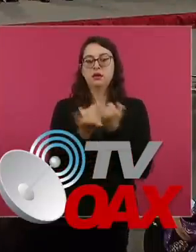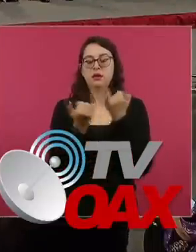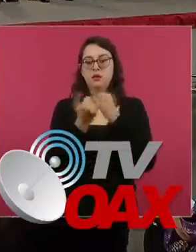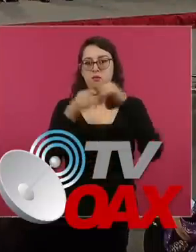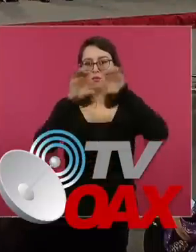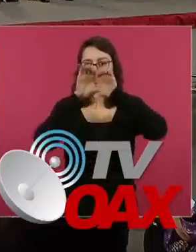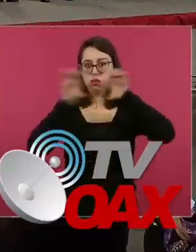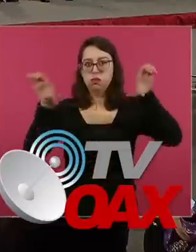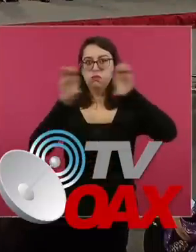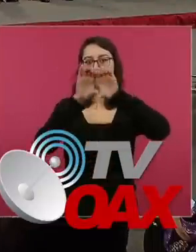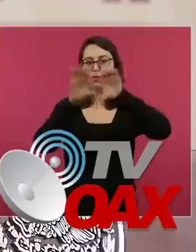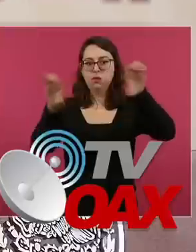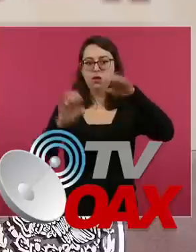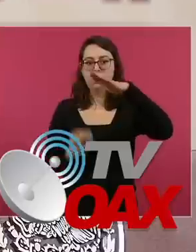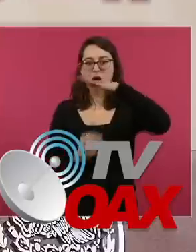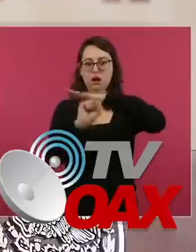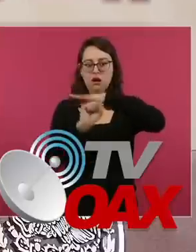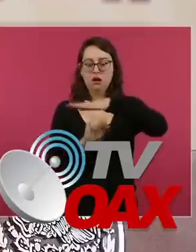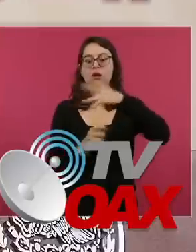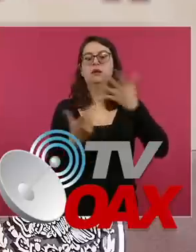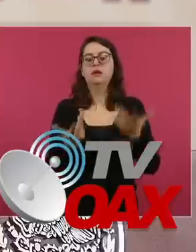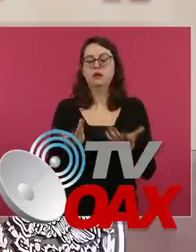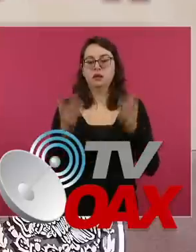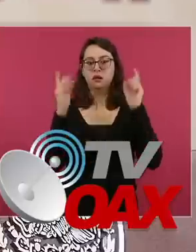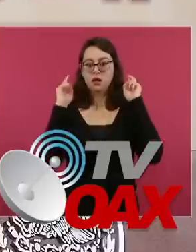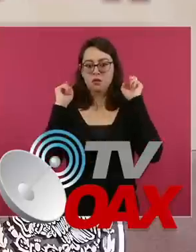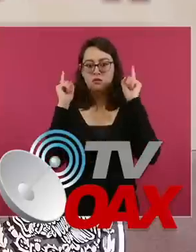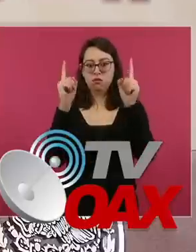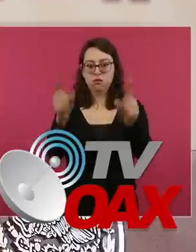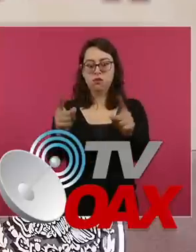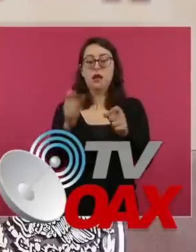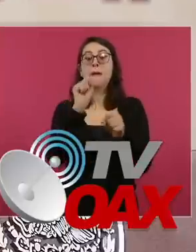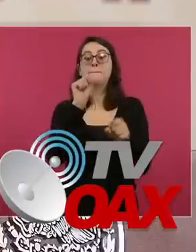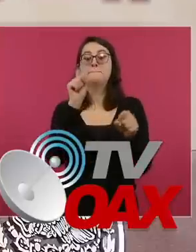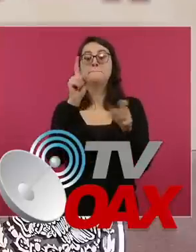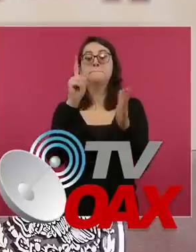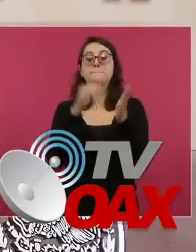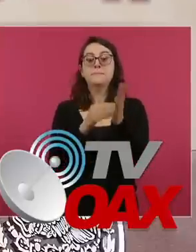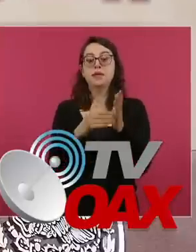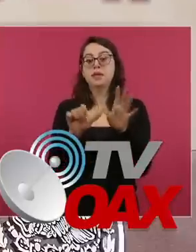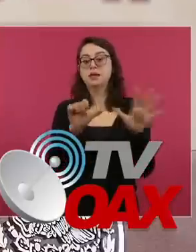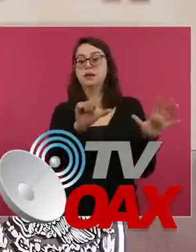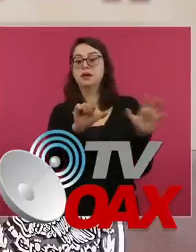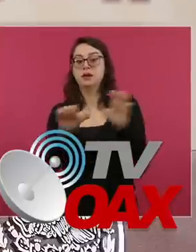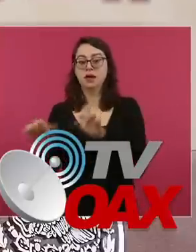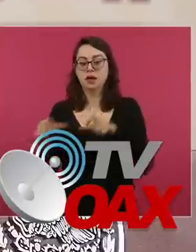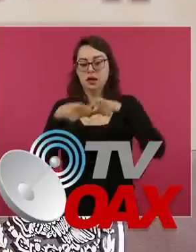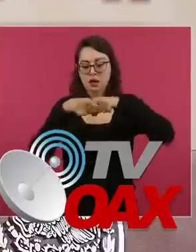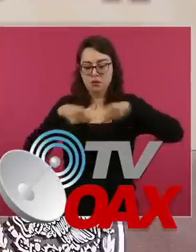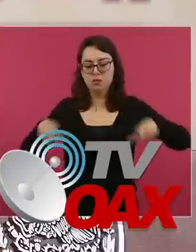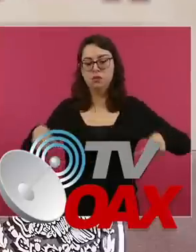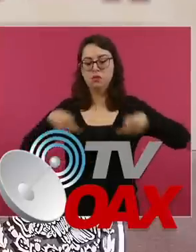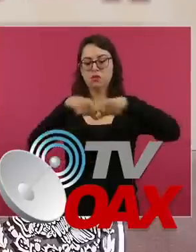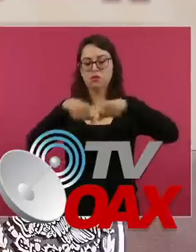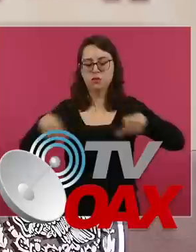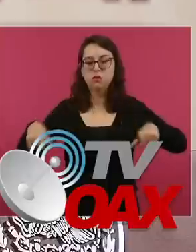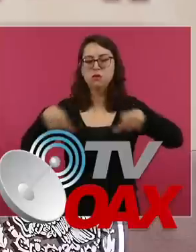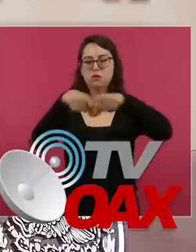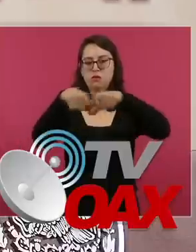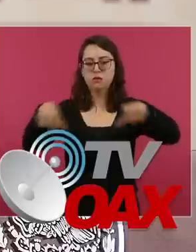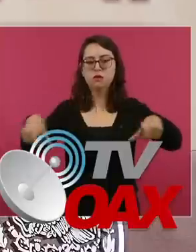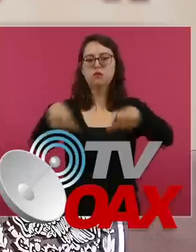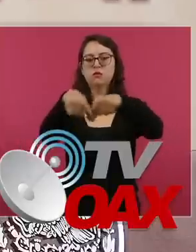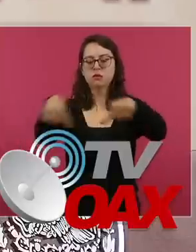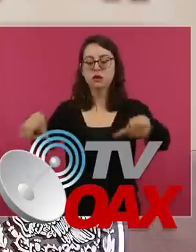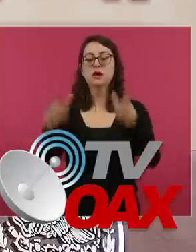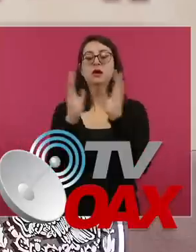montados, más de 500 traves ya montadas, así como más.600 tabletas montadas. Ya se inició con los